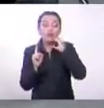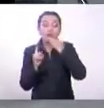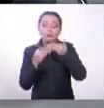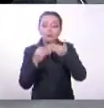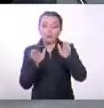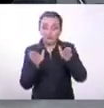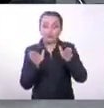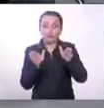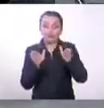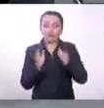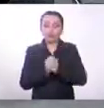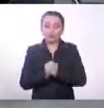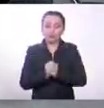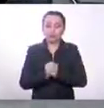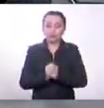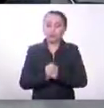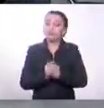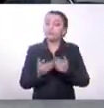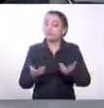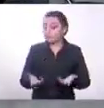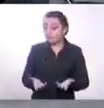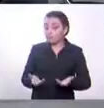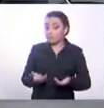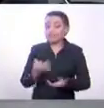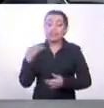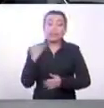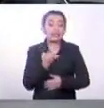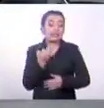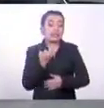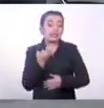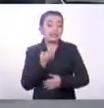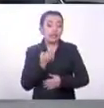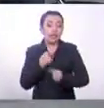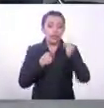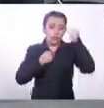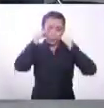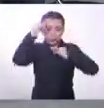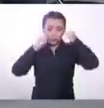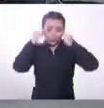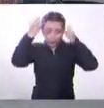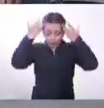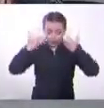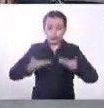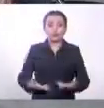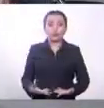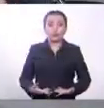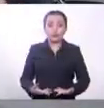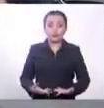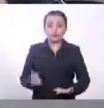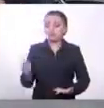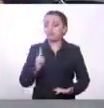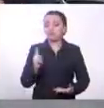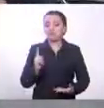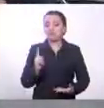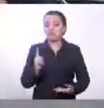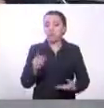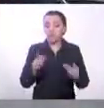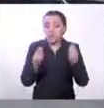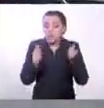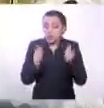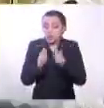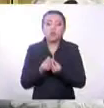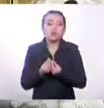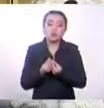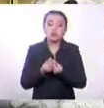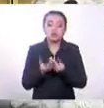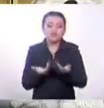O sea, no es necesario el hecho de expresarnos tanto corporalmente, quiere decir que seamos más sociables. En lo que mencionas,